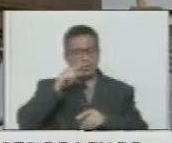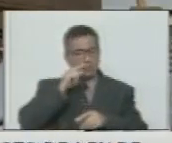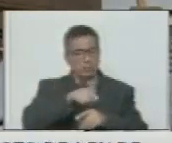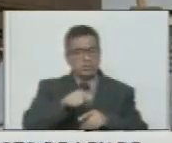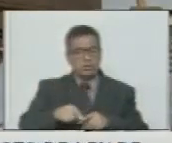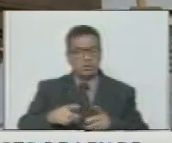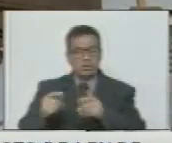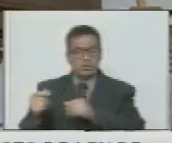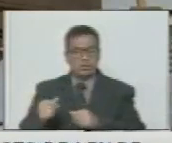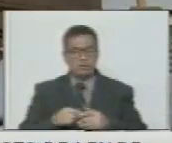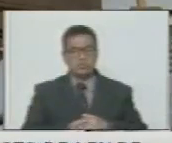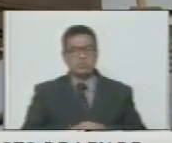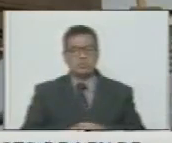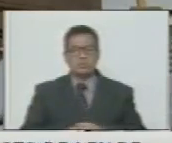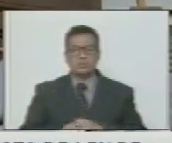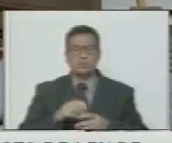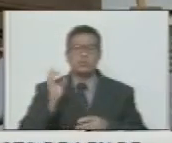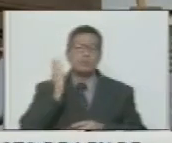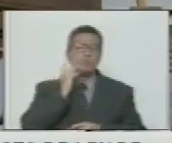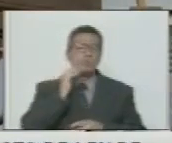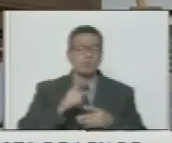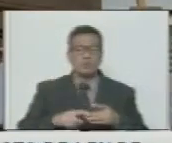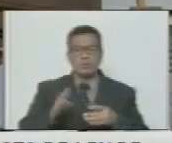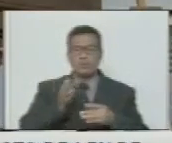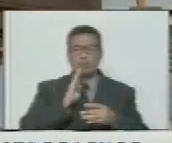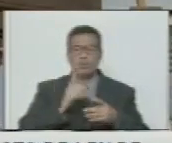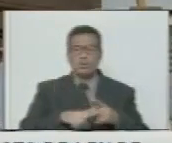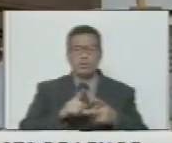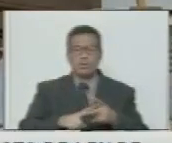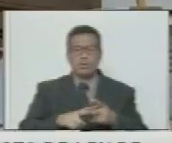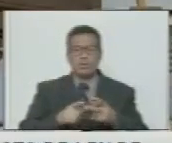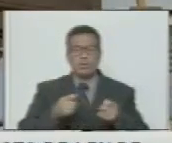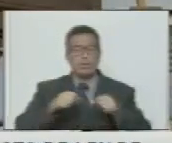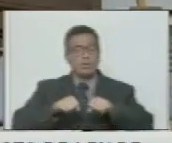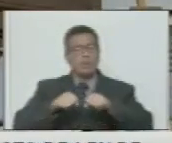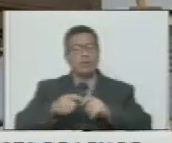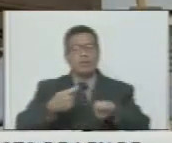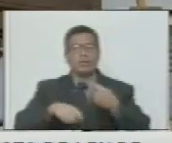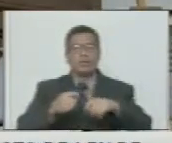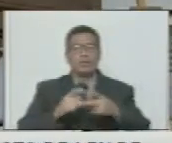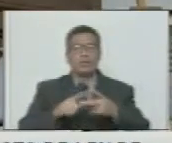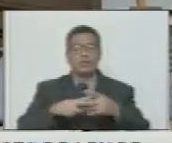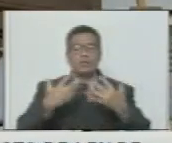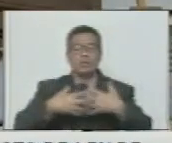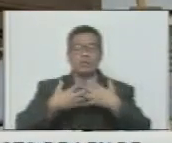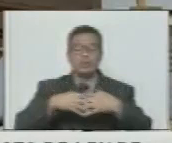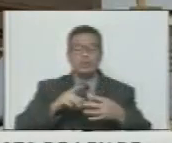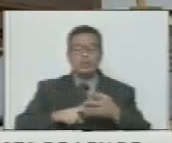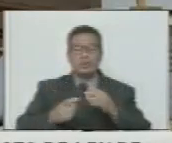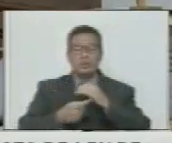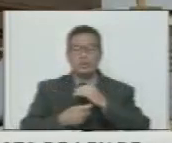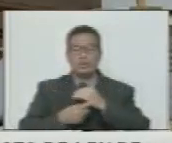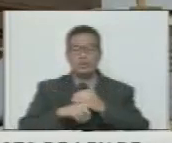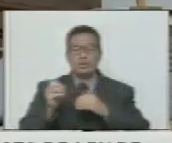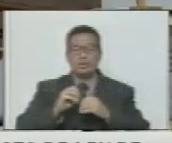sectores específicos de la economía, tales como bancario, mercado de capitales, industrial, tecnología y